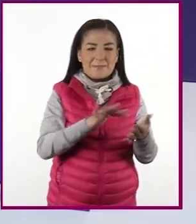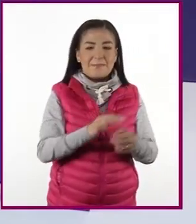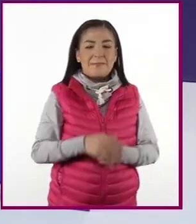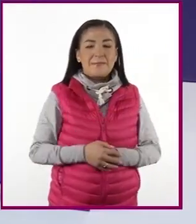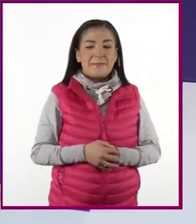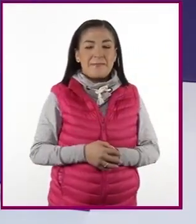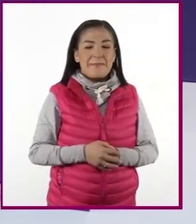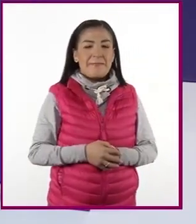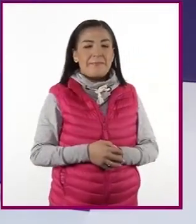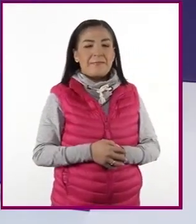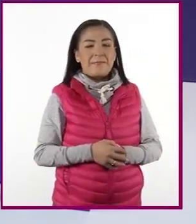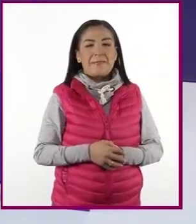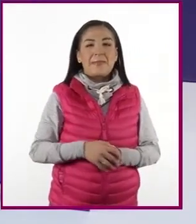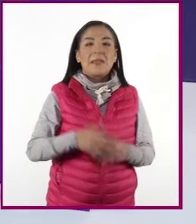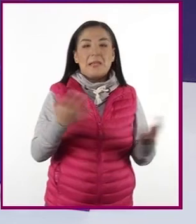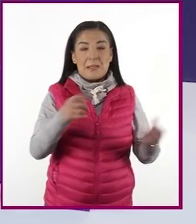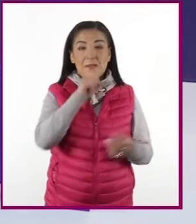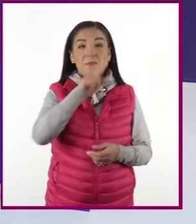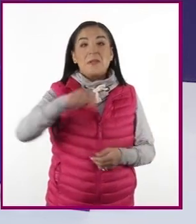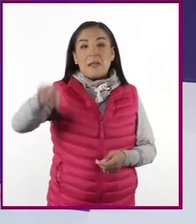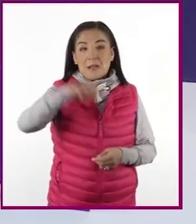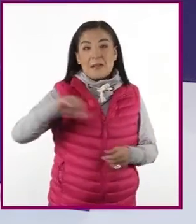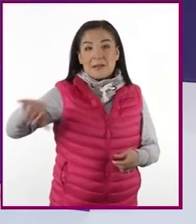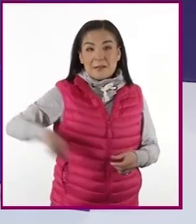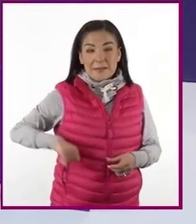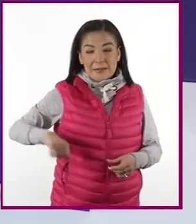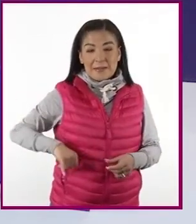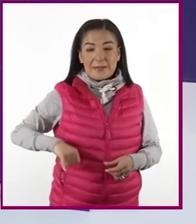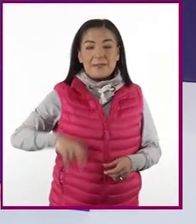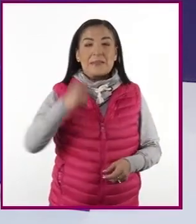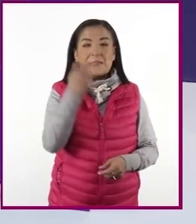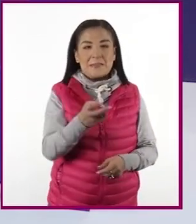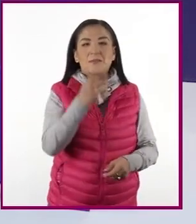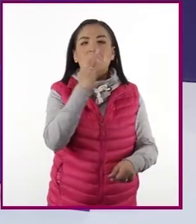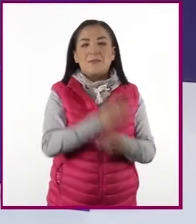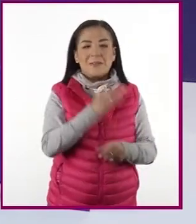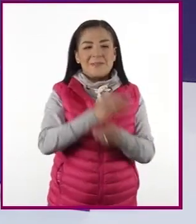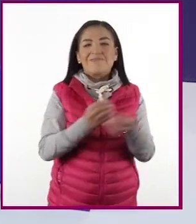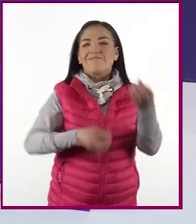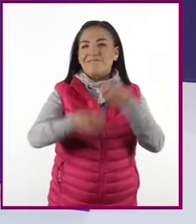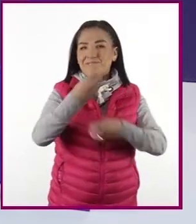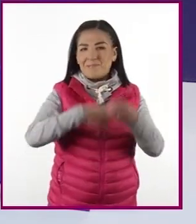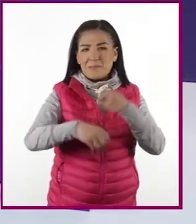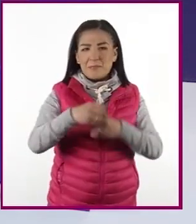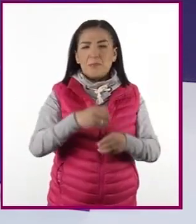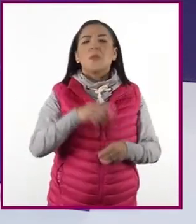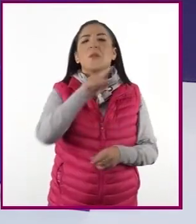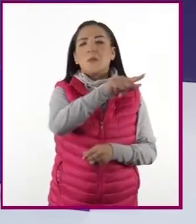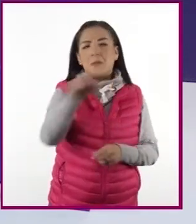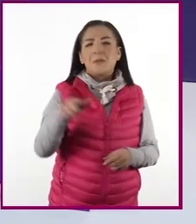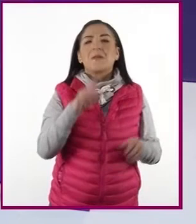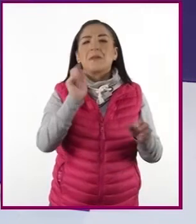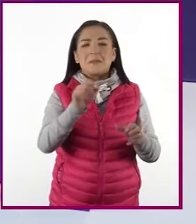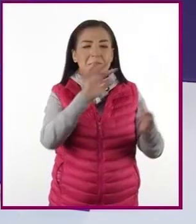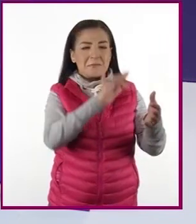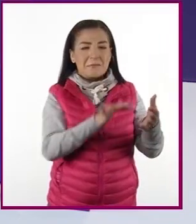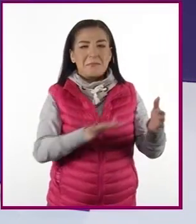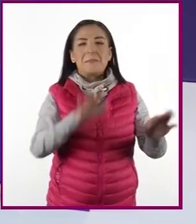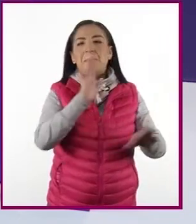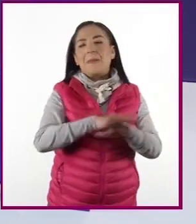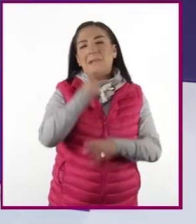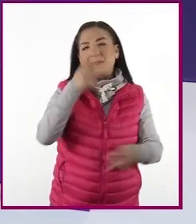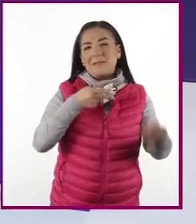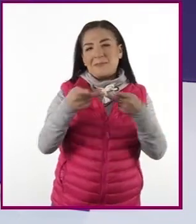esté interesado en este tipo de obras contará con un texto preparado por el autor de